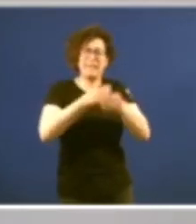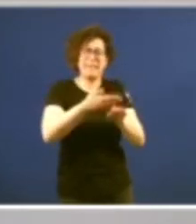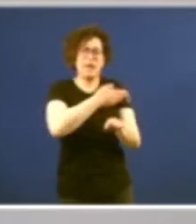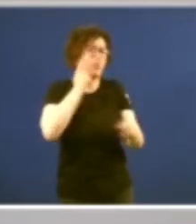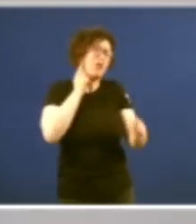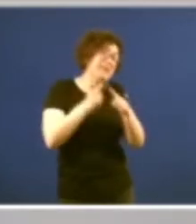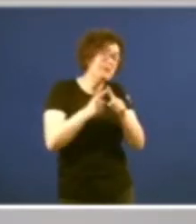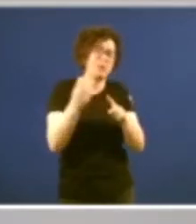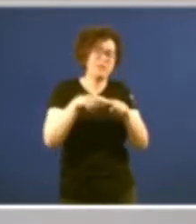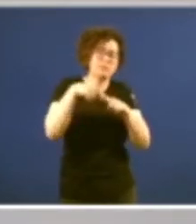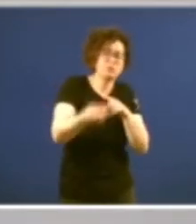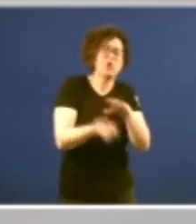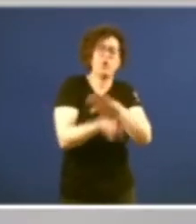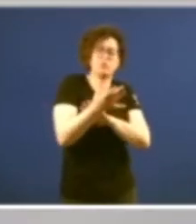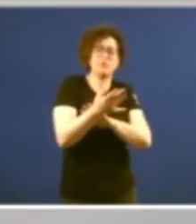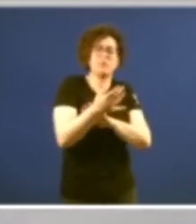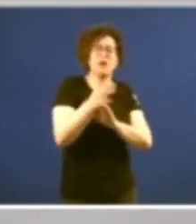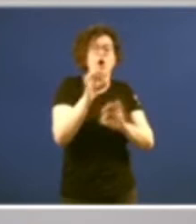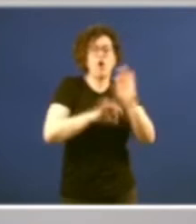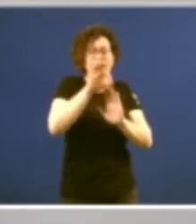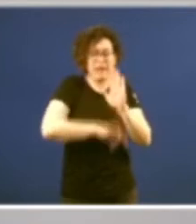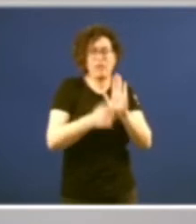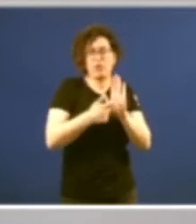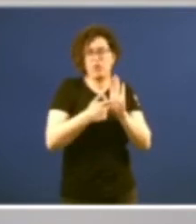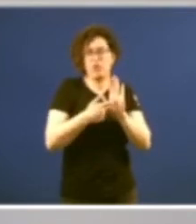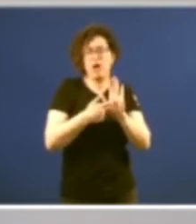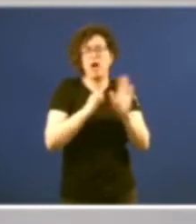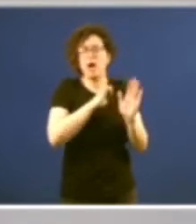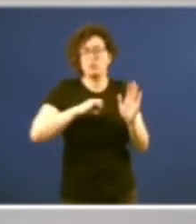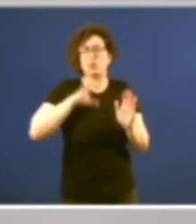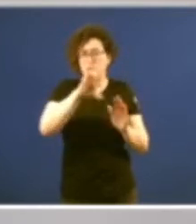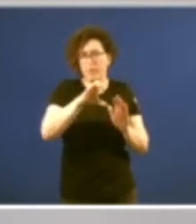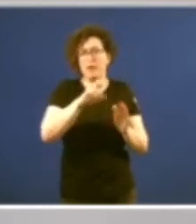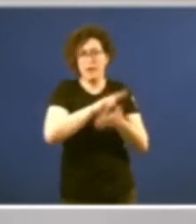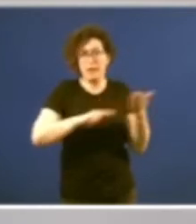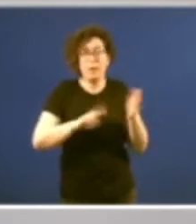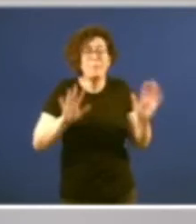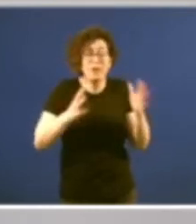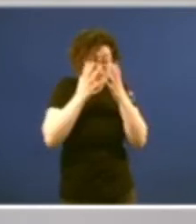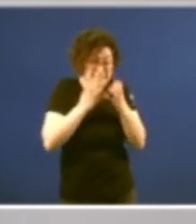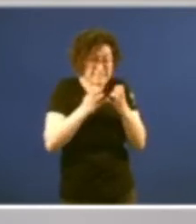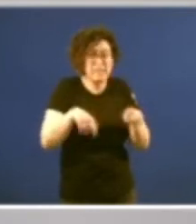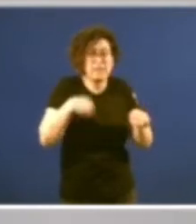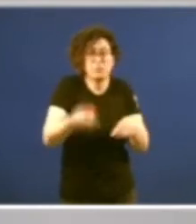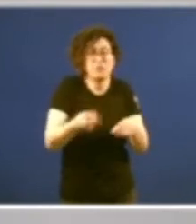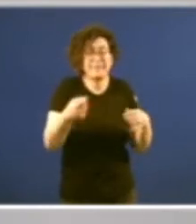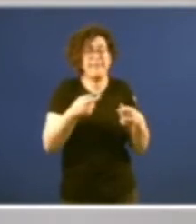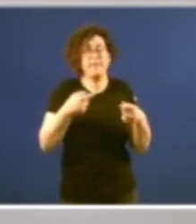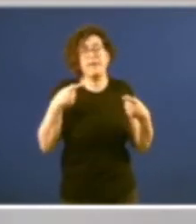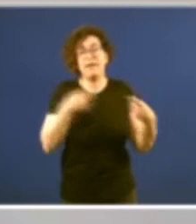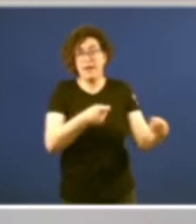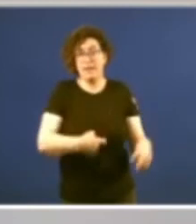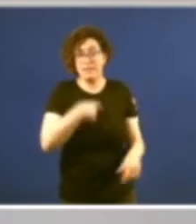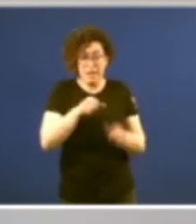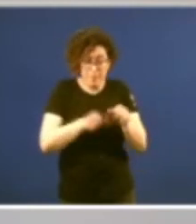construir unha ordenación autonómica en la Comunidad Autónoma de Galicia. Los tristes sucesos de la Guerra Civil a